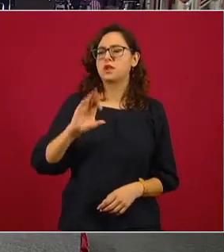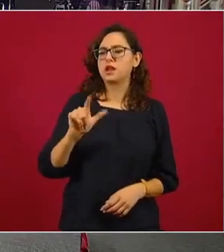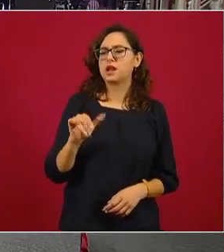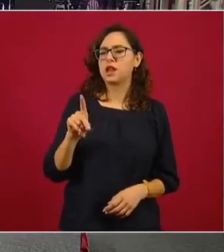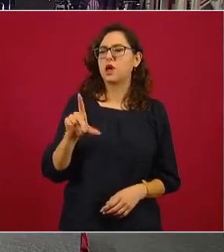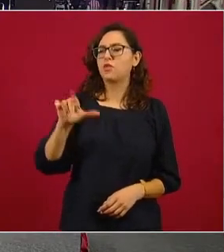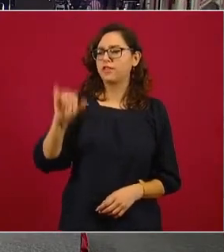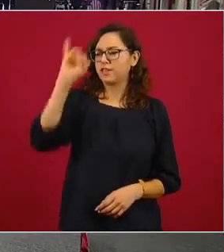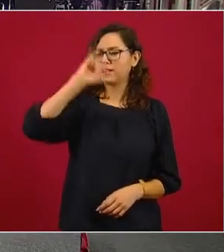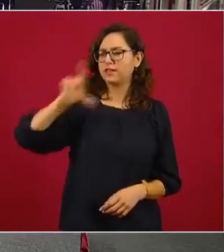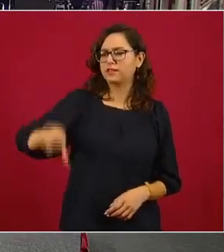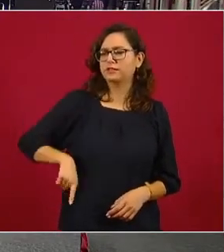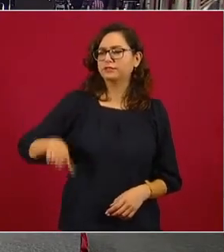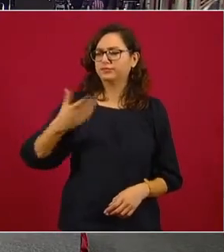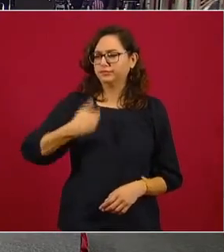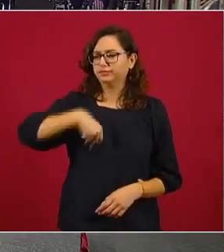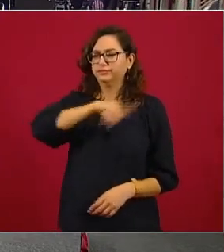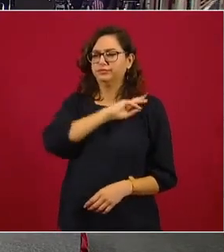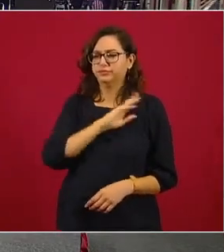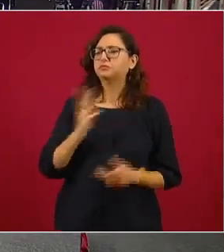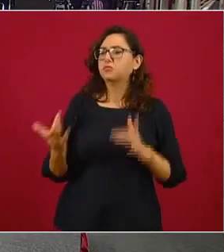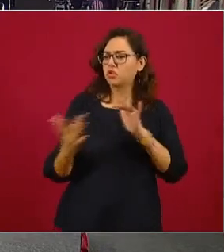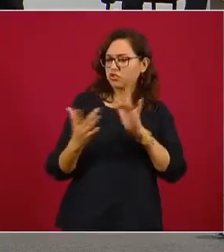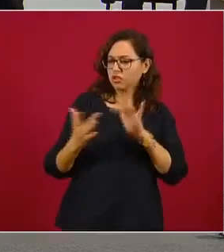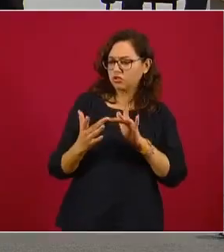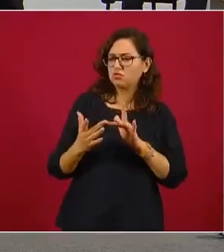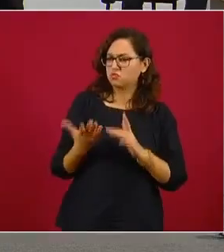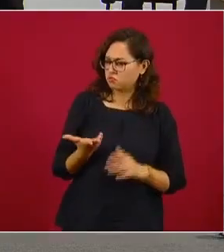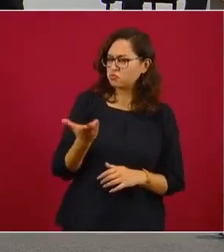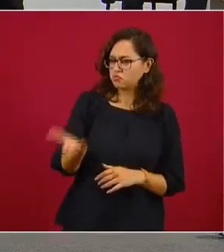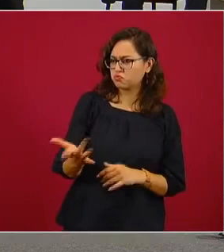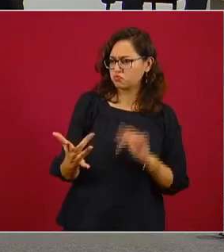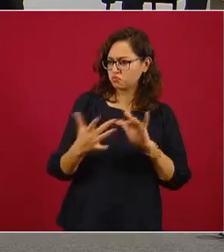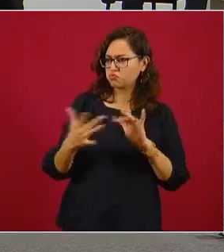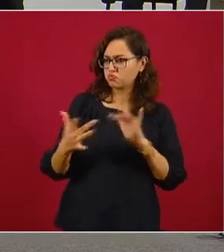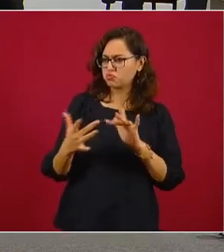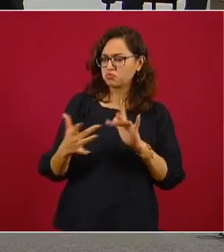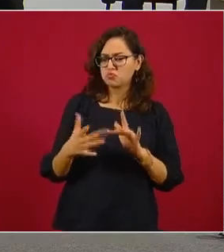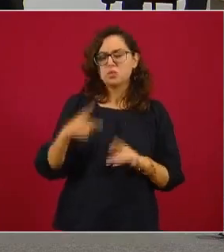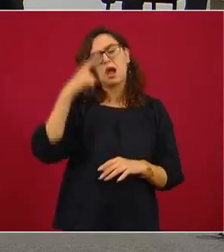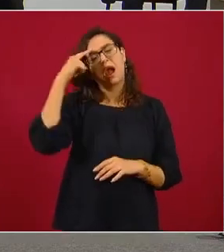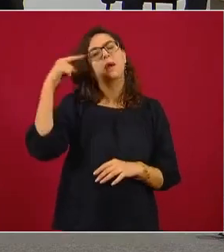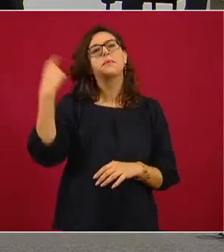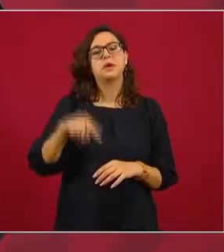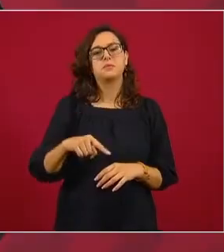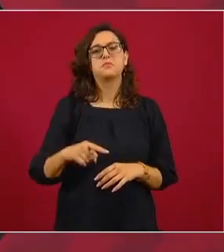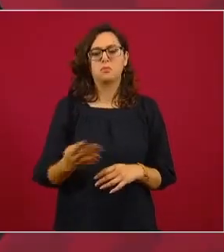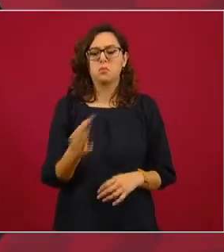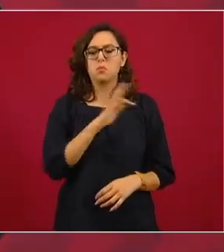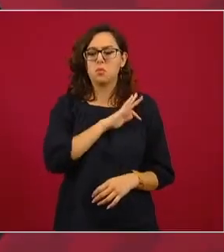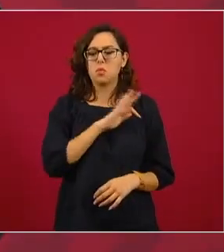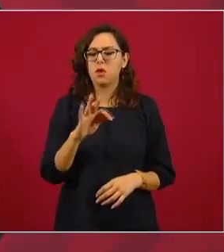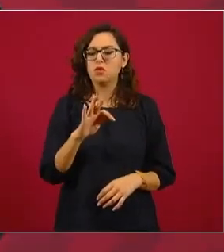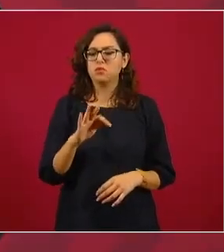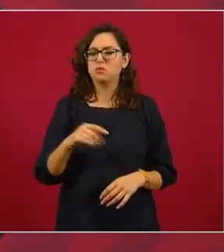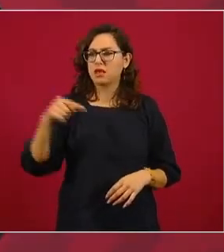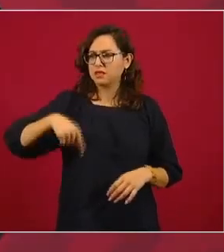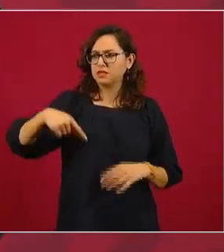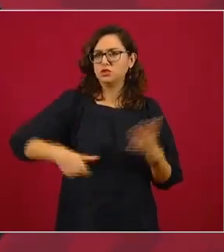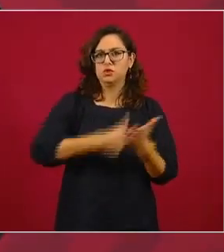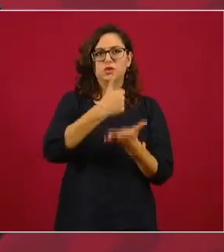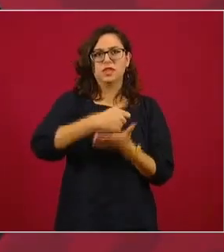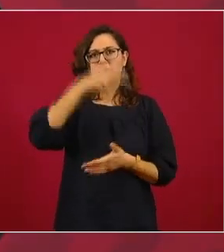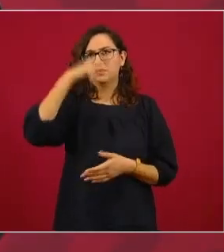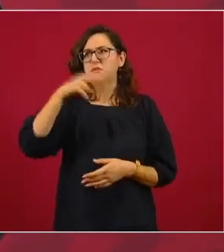comunicamos con ustedes, contigo, para ver si en una gira por la ciudad.